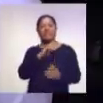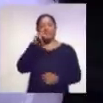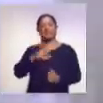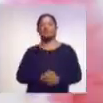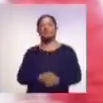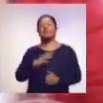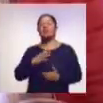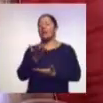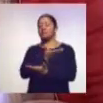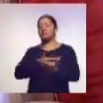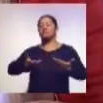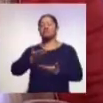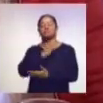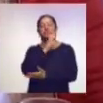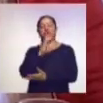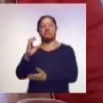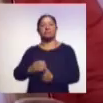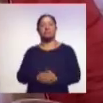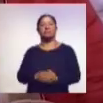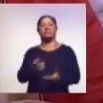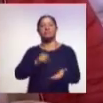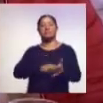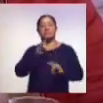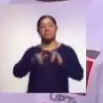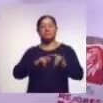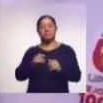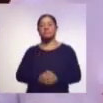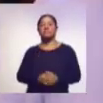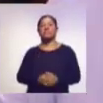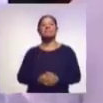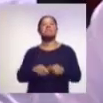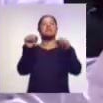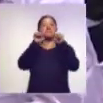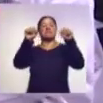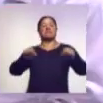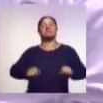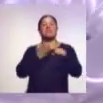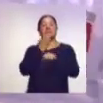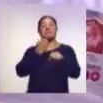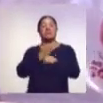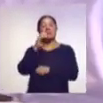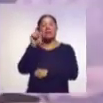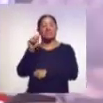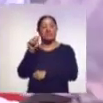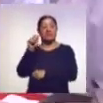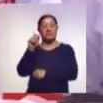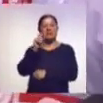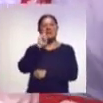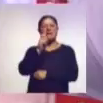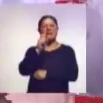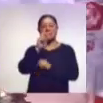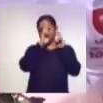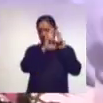de Convenciones. El sistema estatal de becas es una señal de reconocimiento al